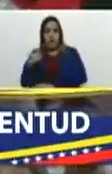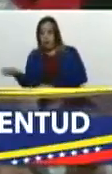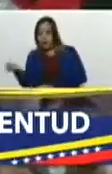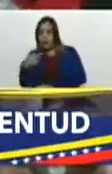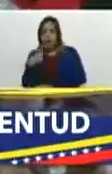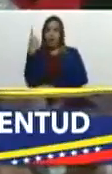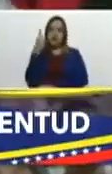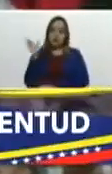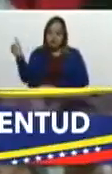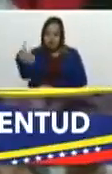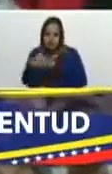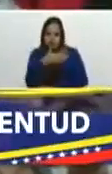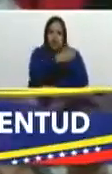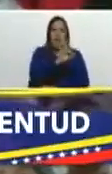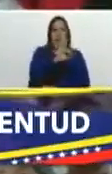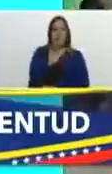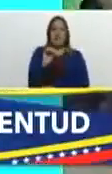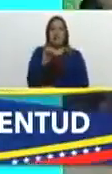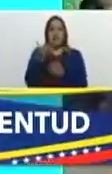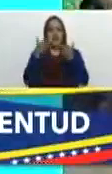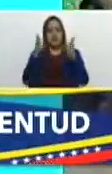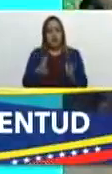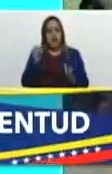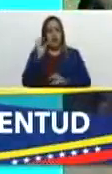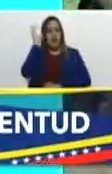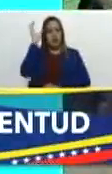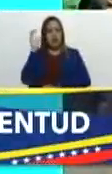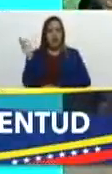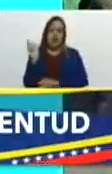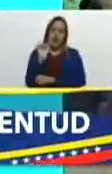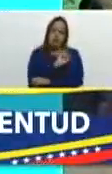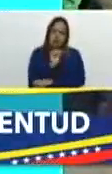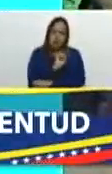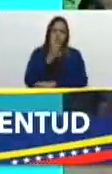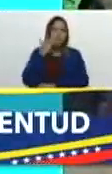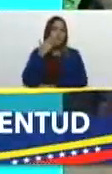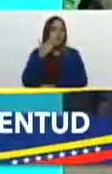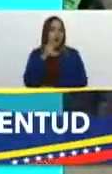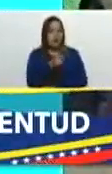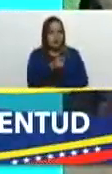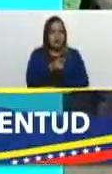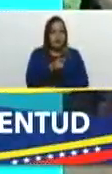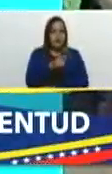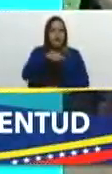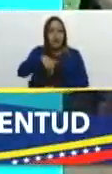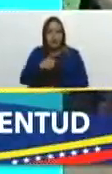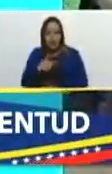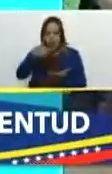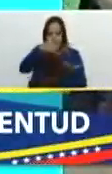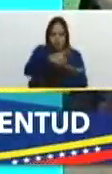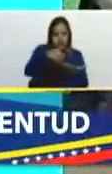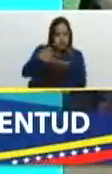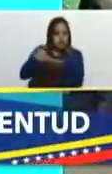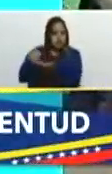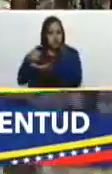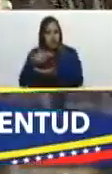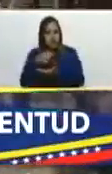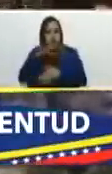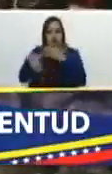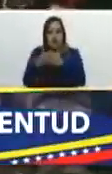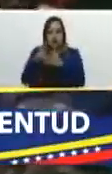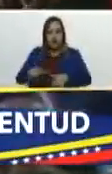un solo turno 30 estudiantes, que es la capacidad del autobús, por ejemplo, y que él pueda escanearlos a todos y llevarlos hasta el